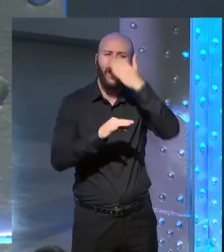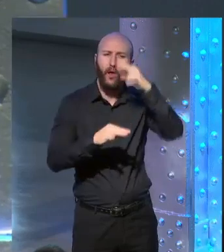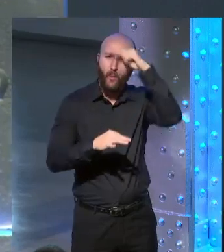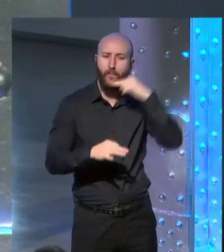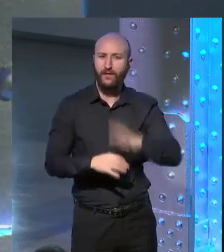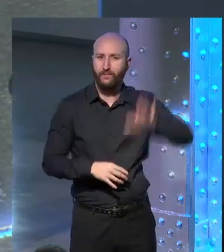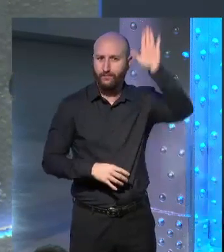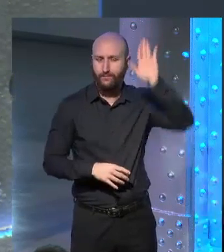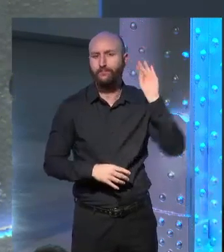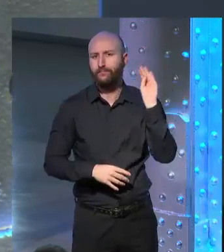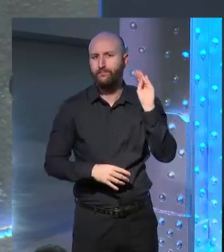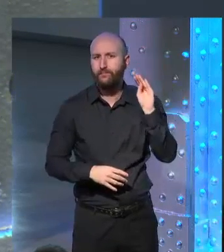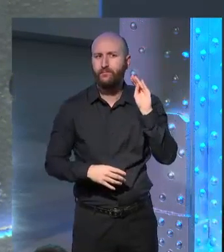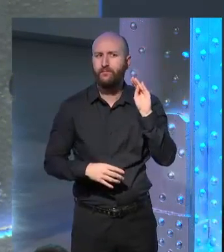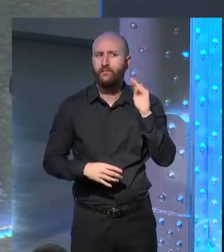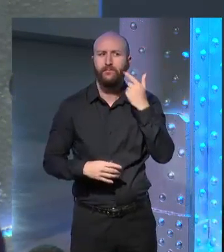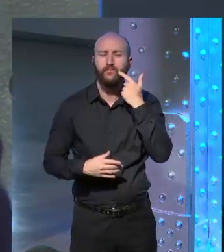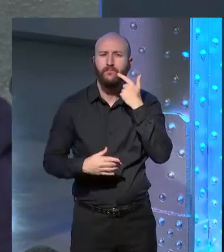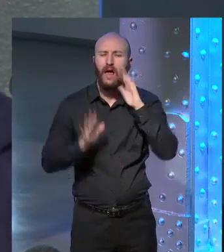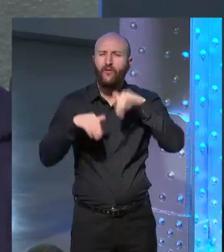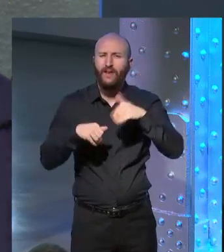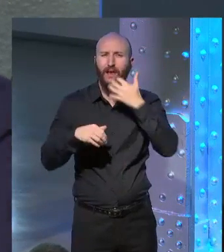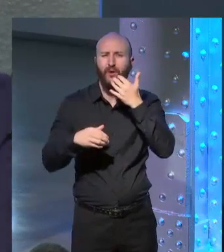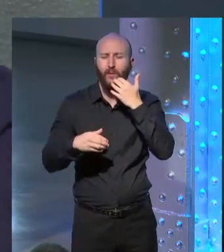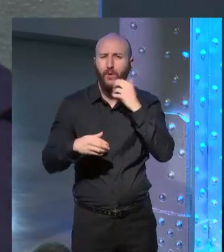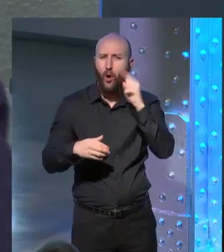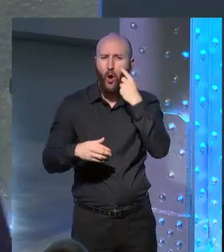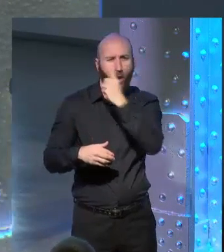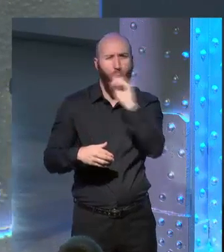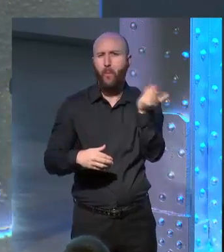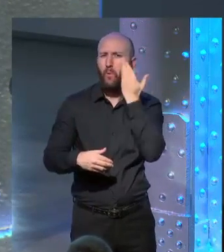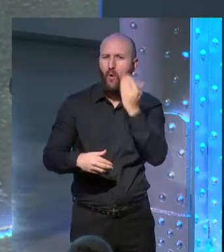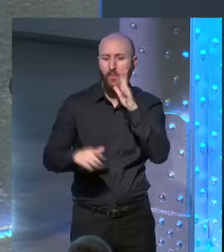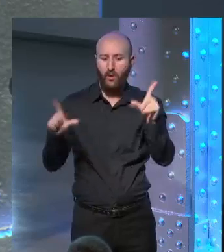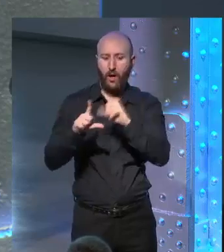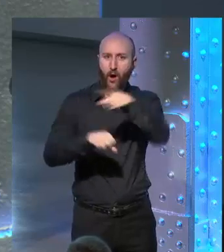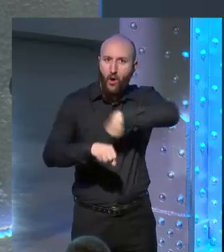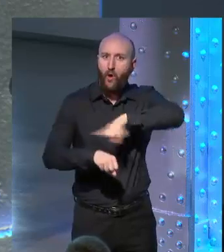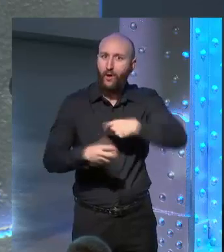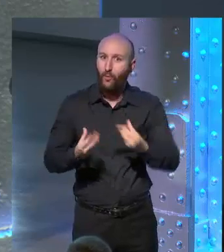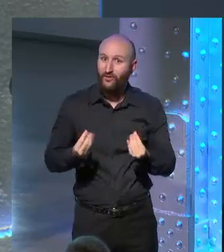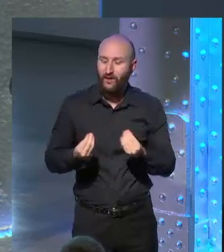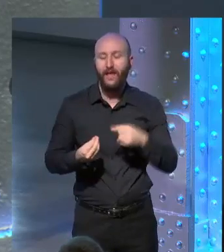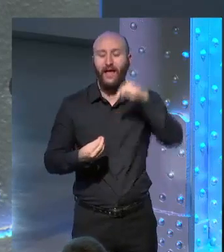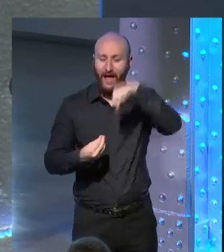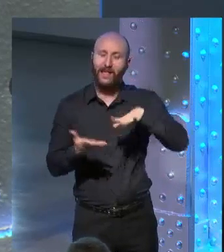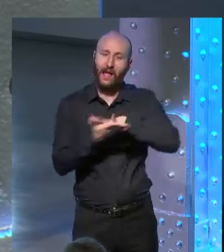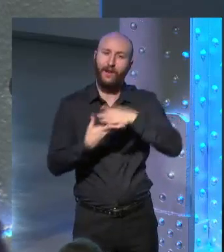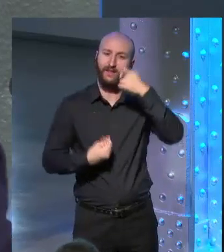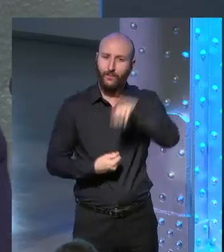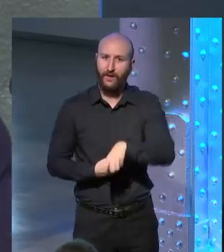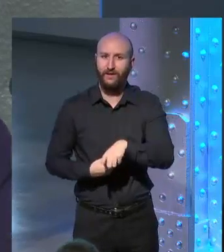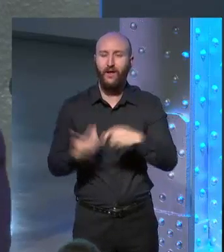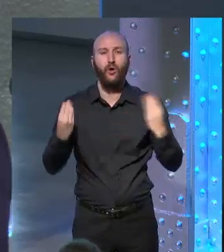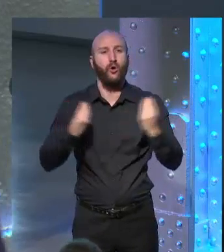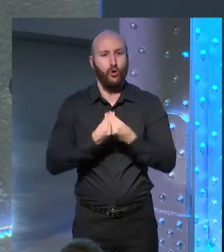tanta exposición a dispositivos podía incluso ser malo para la vista. También vamos a tratar todos esos temas en esta mesa redonda